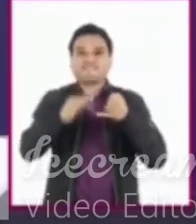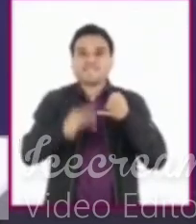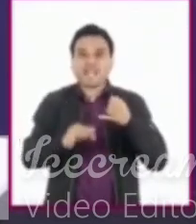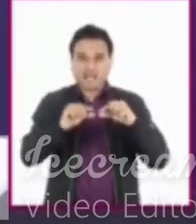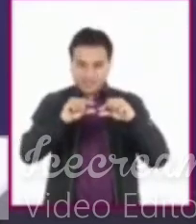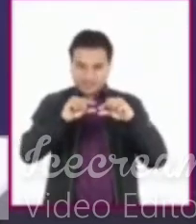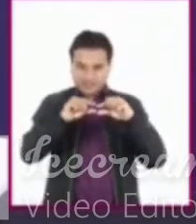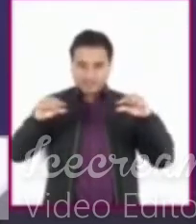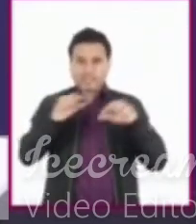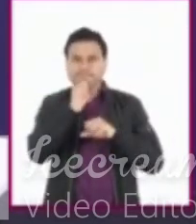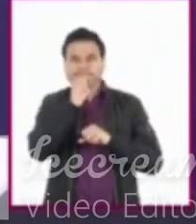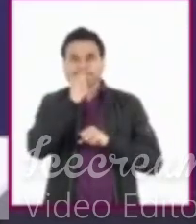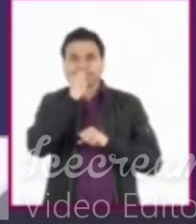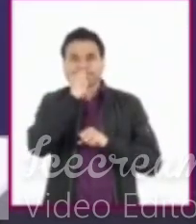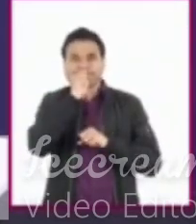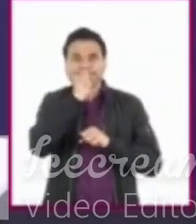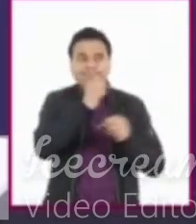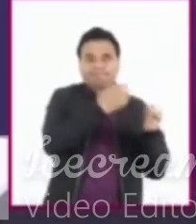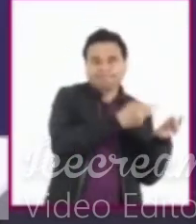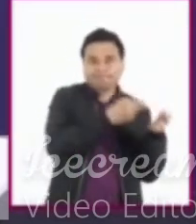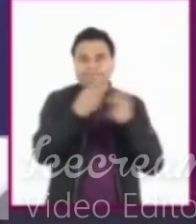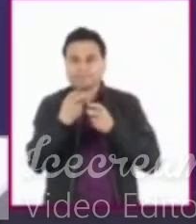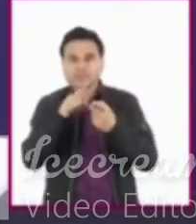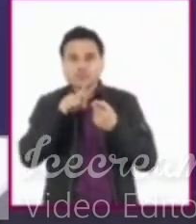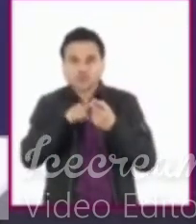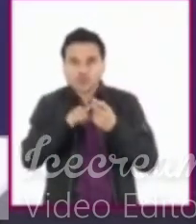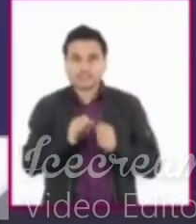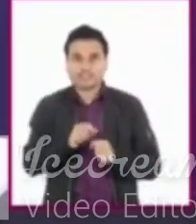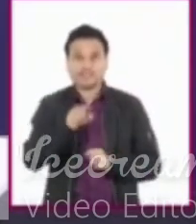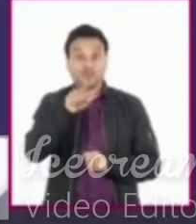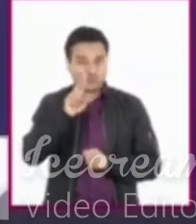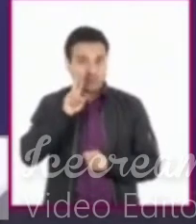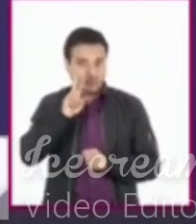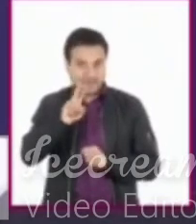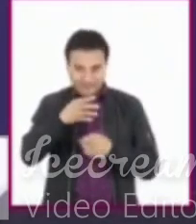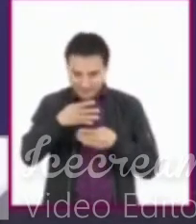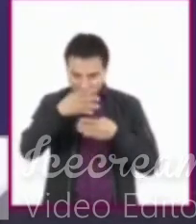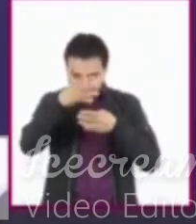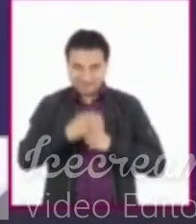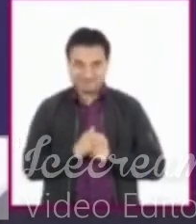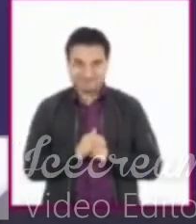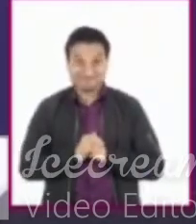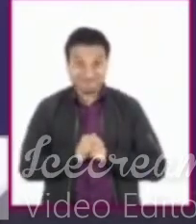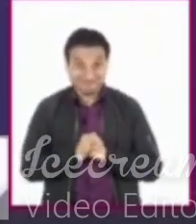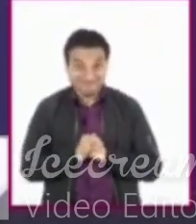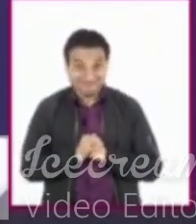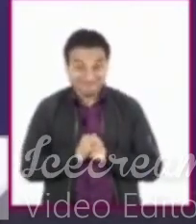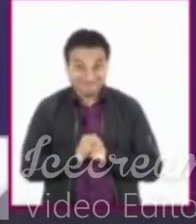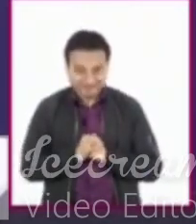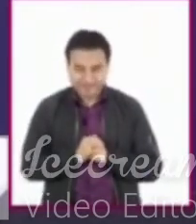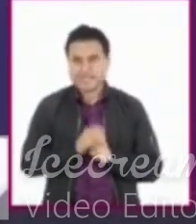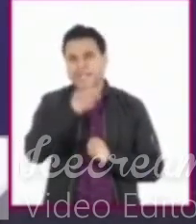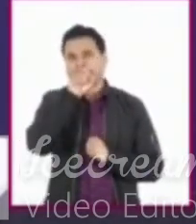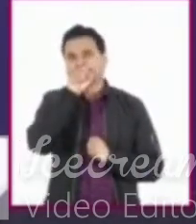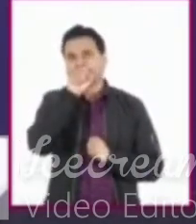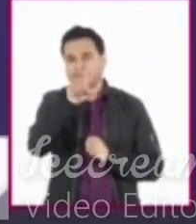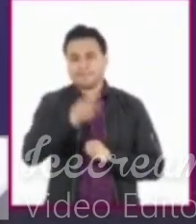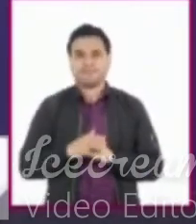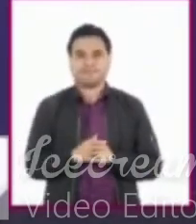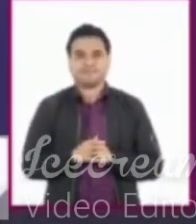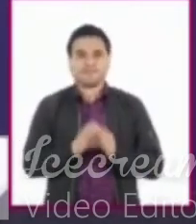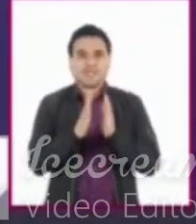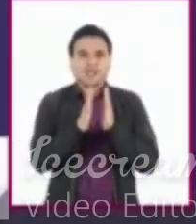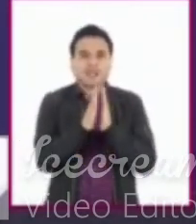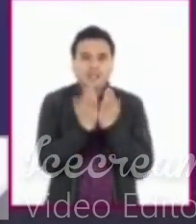es decir, que expliquen de dónde están sacando los datos que te están mostrando, así como revisar la vigencia de